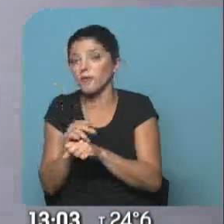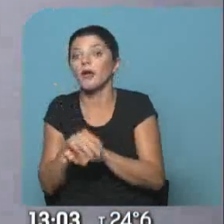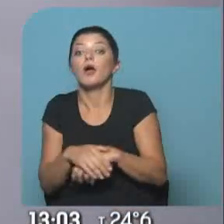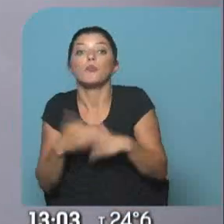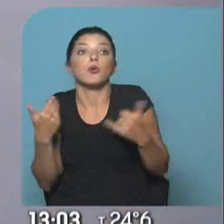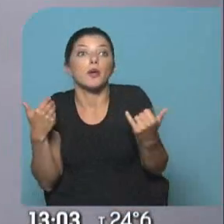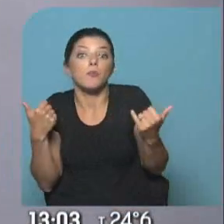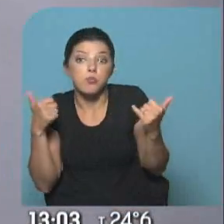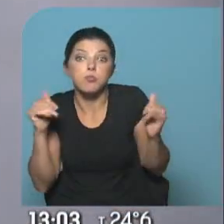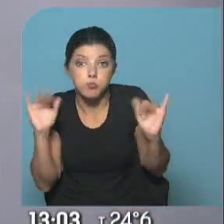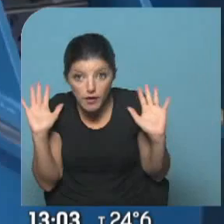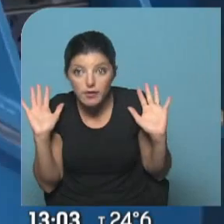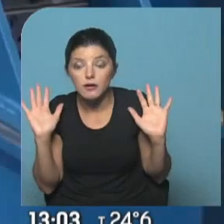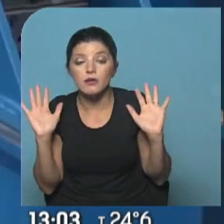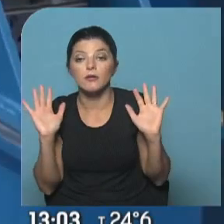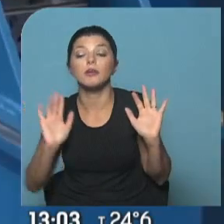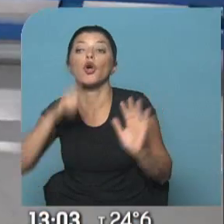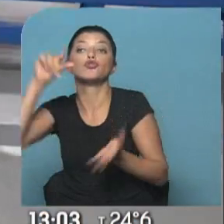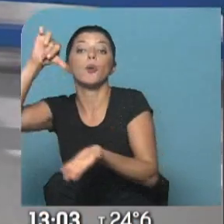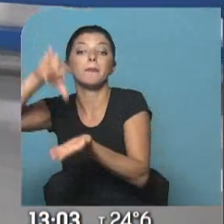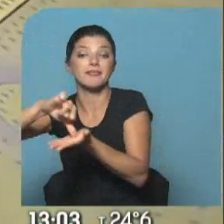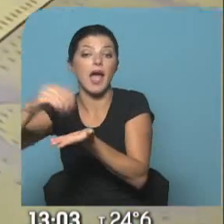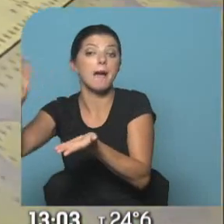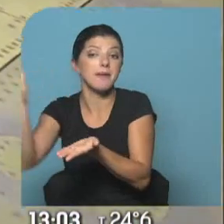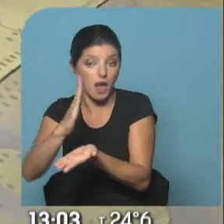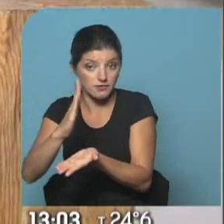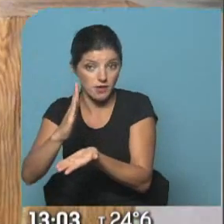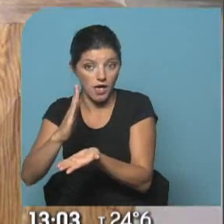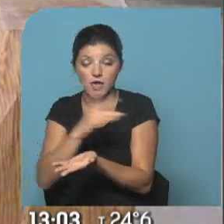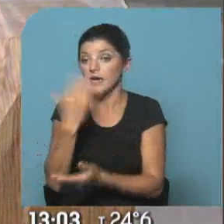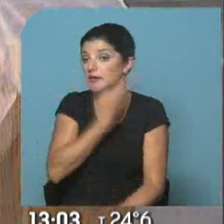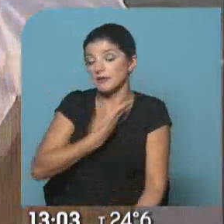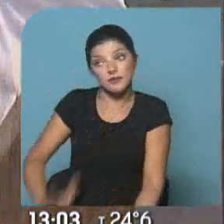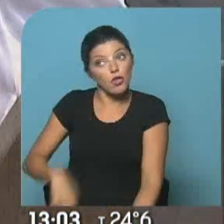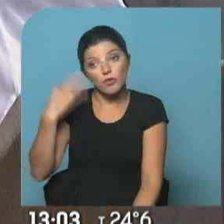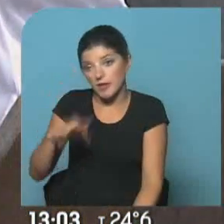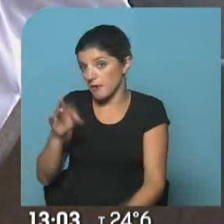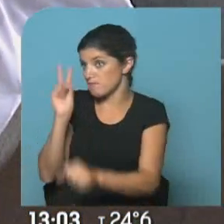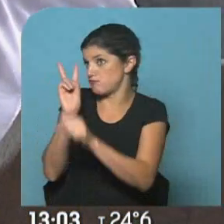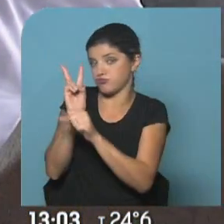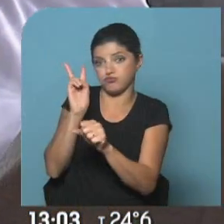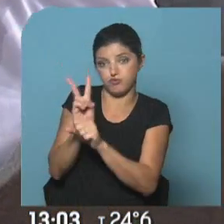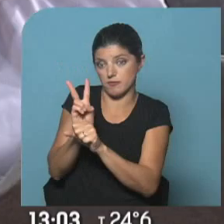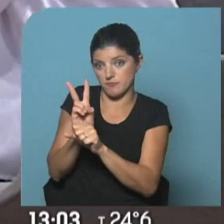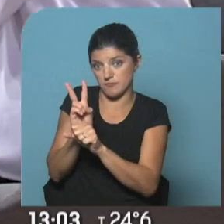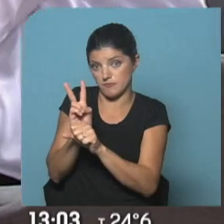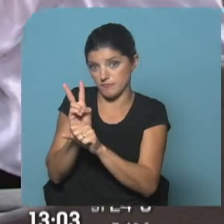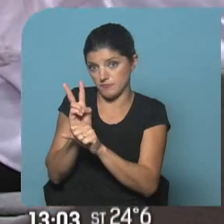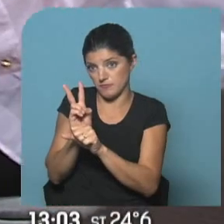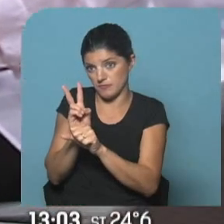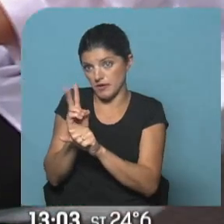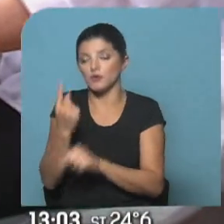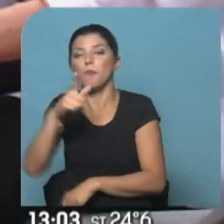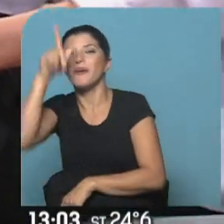probabilidad de amenaza externa a la cual el Estado le tiene que responder con la máxima potencia. Y la máxima potencia no la puede aplicar